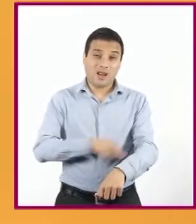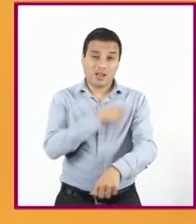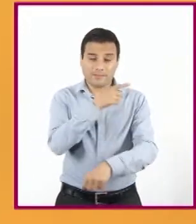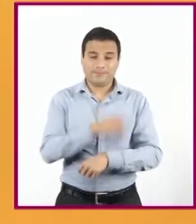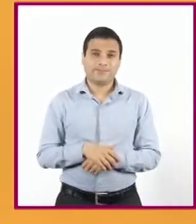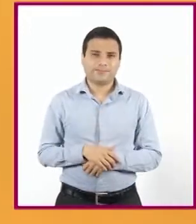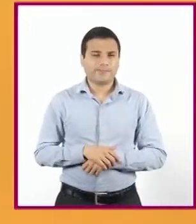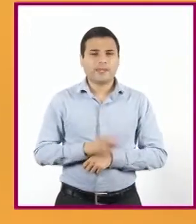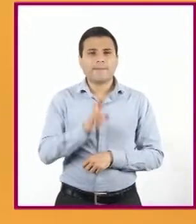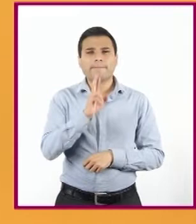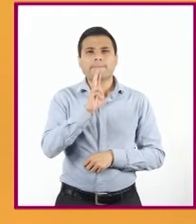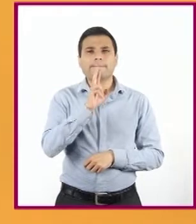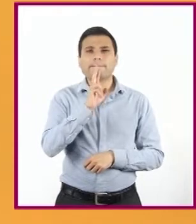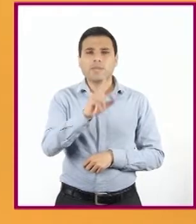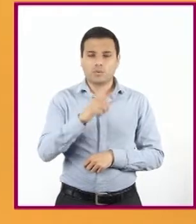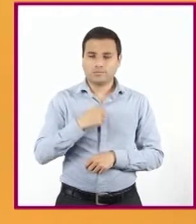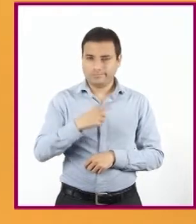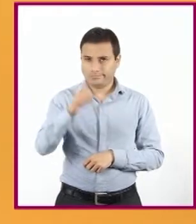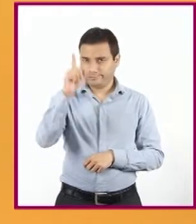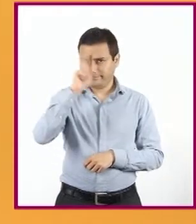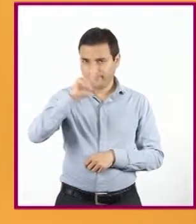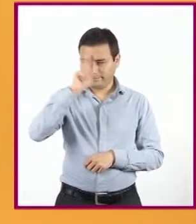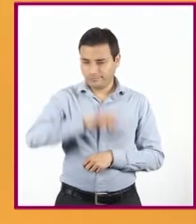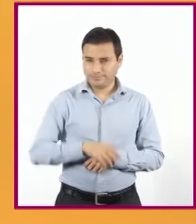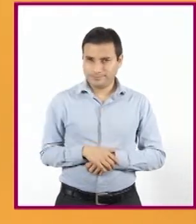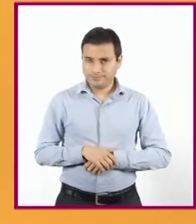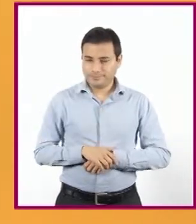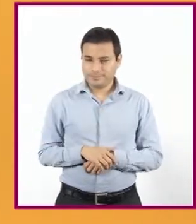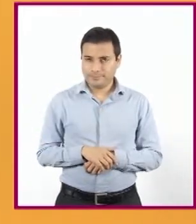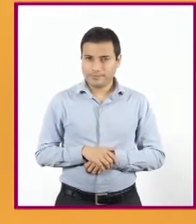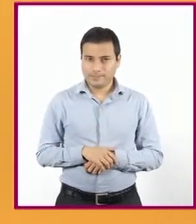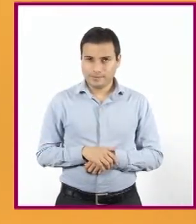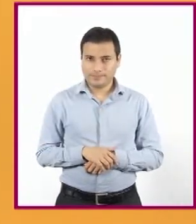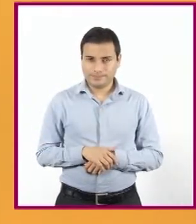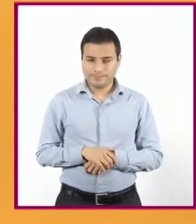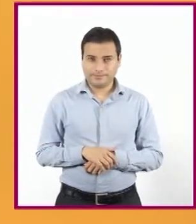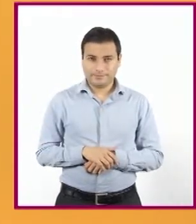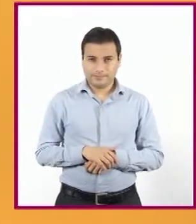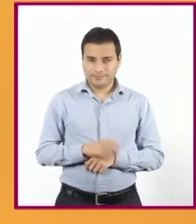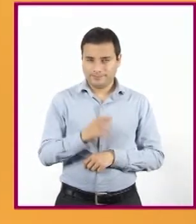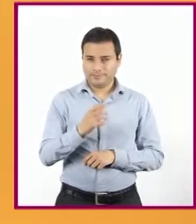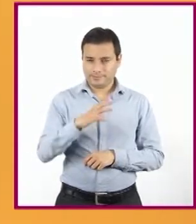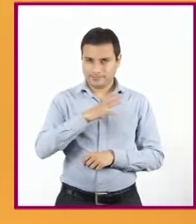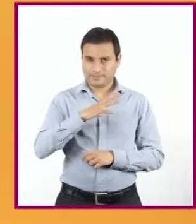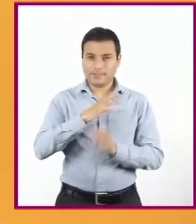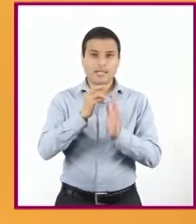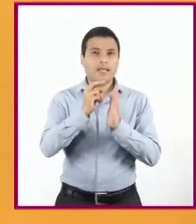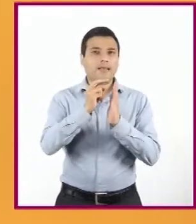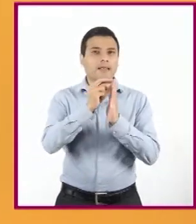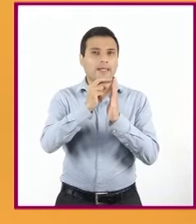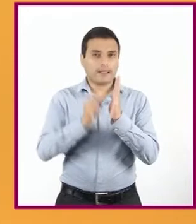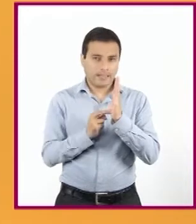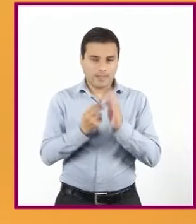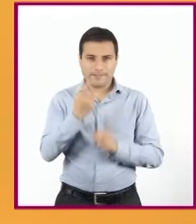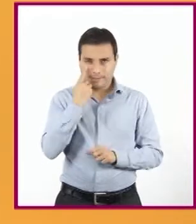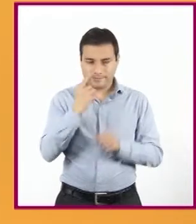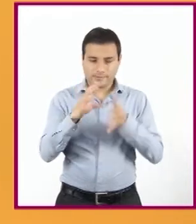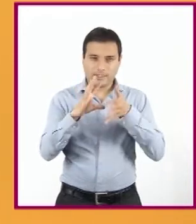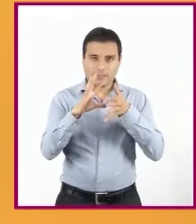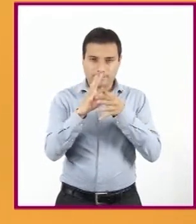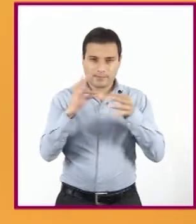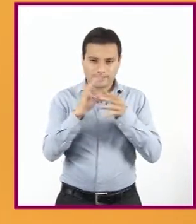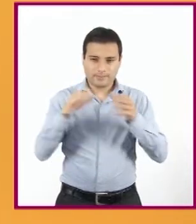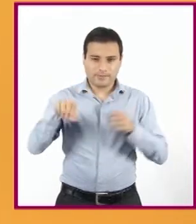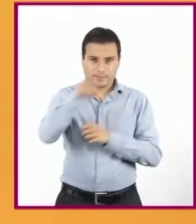Por ello, en las sucesiones, de acuerdo con el patrón que siguen, se establece una regla general que nos ayuda a generar